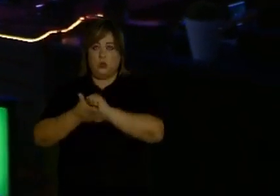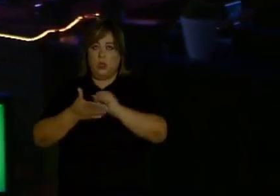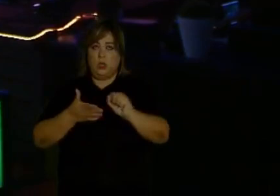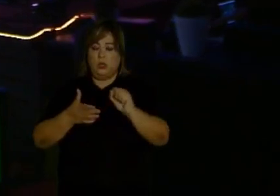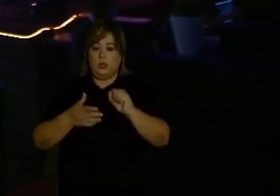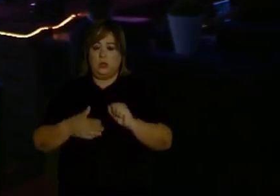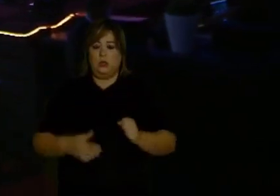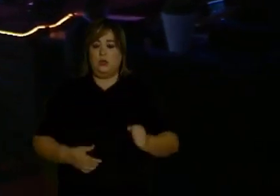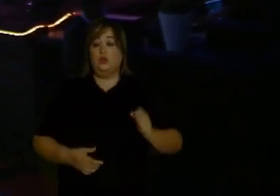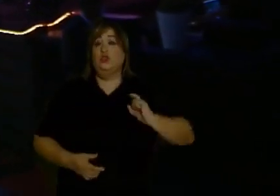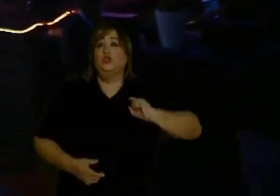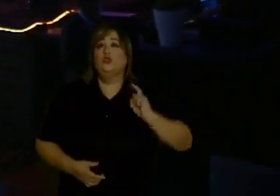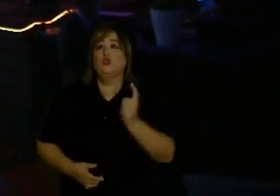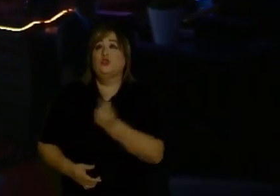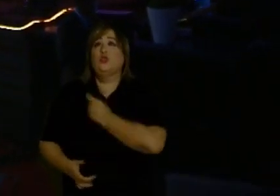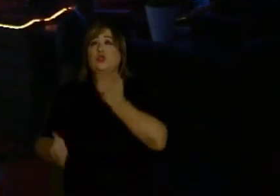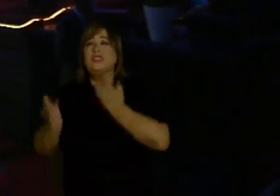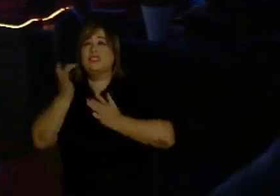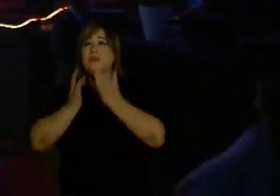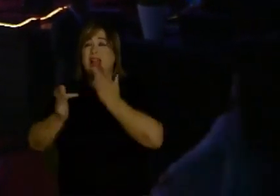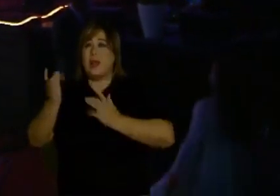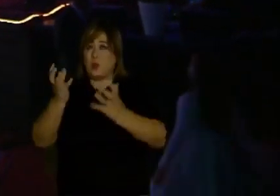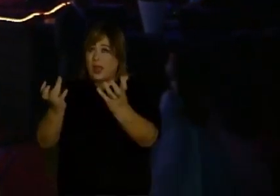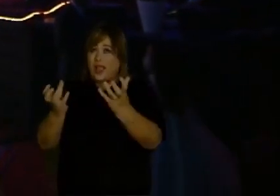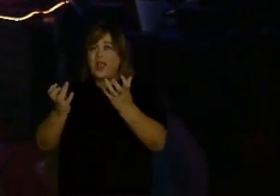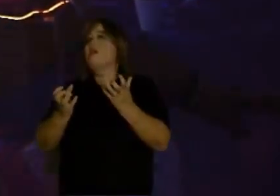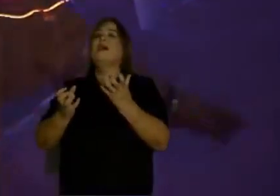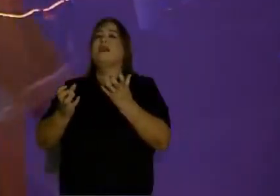Estamos desesperados por ti, Señor.